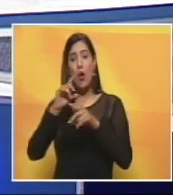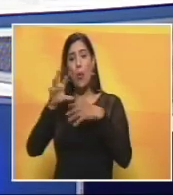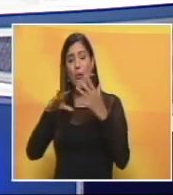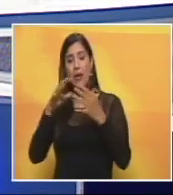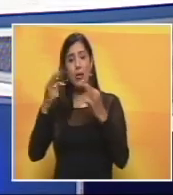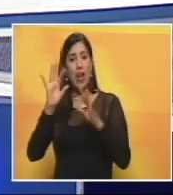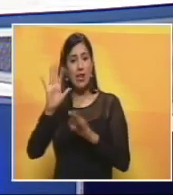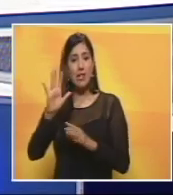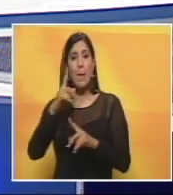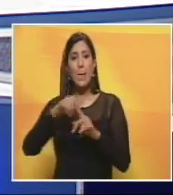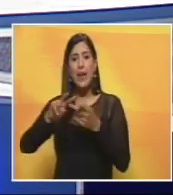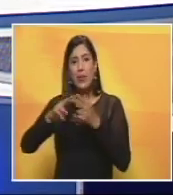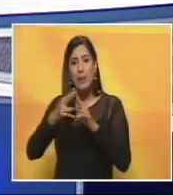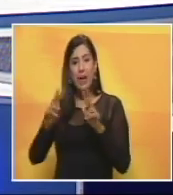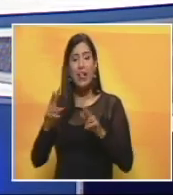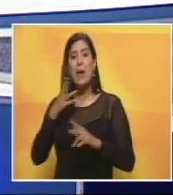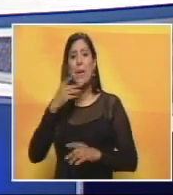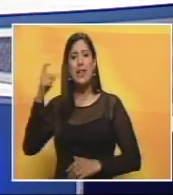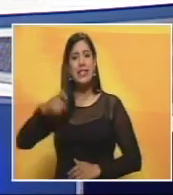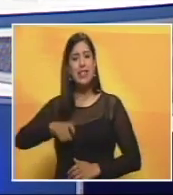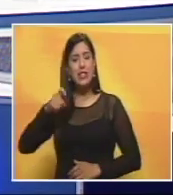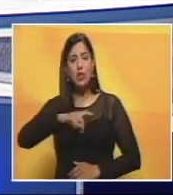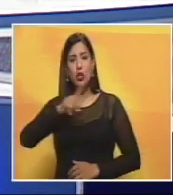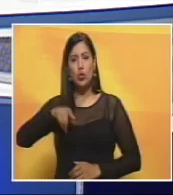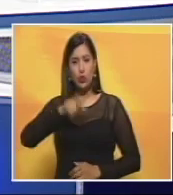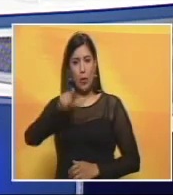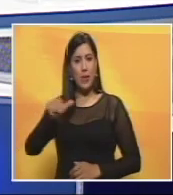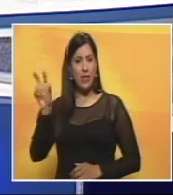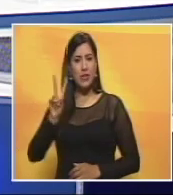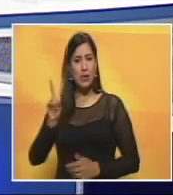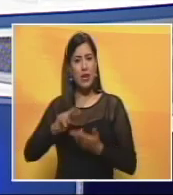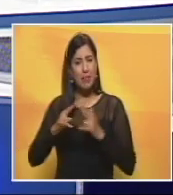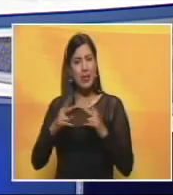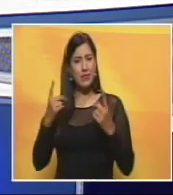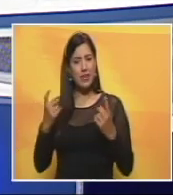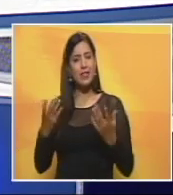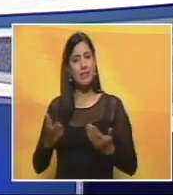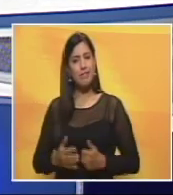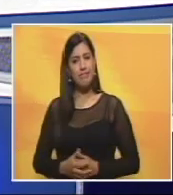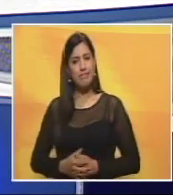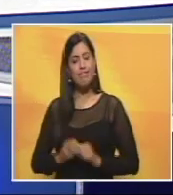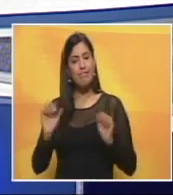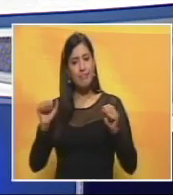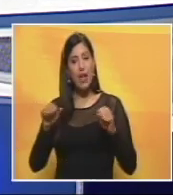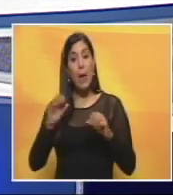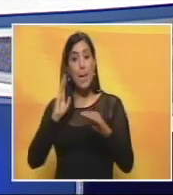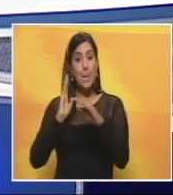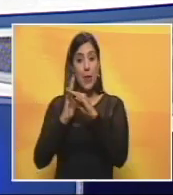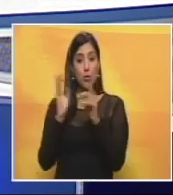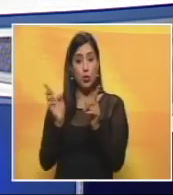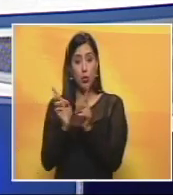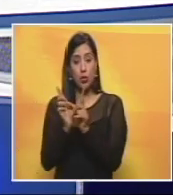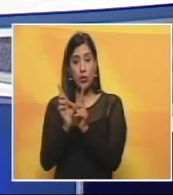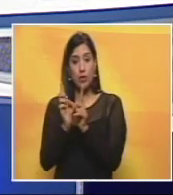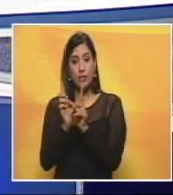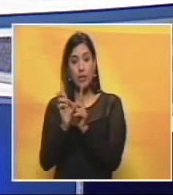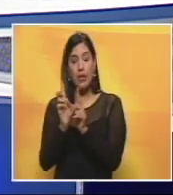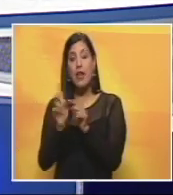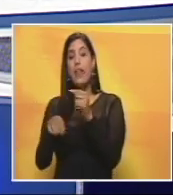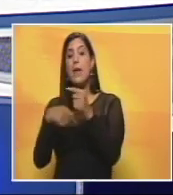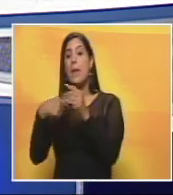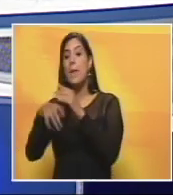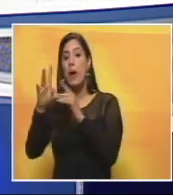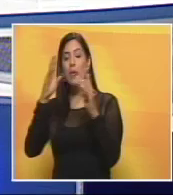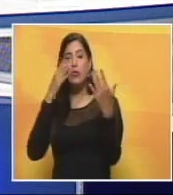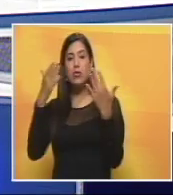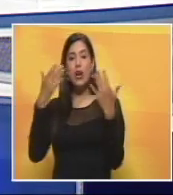sino en esa reconciliación tan necesaria entre todos los venezolanos. Así es. Hacemos una breve pausa. Y nos vamos